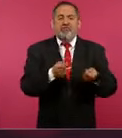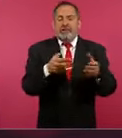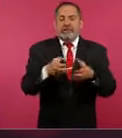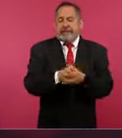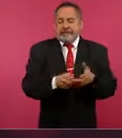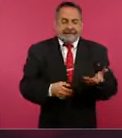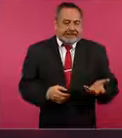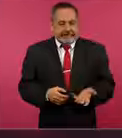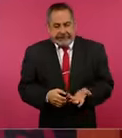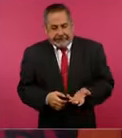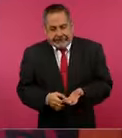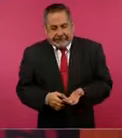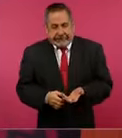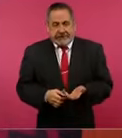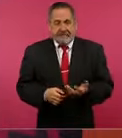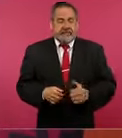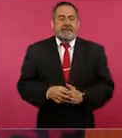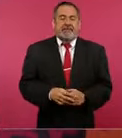Entonces,